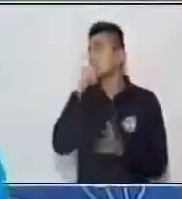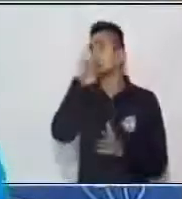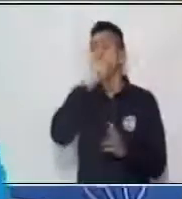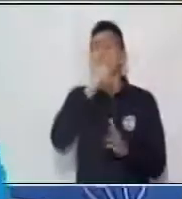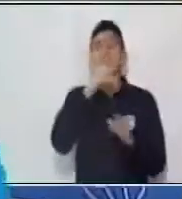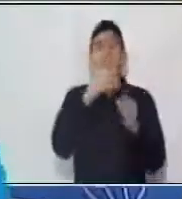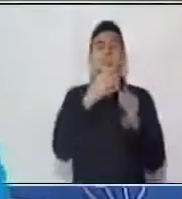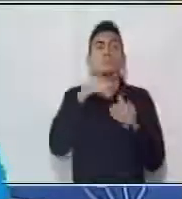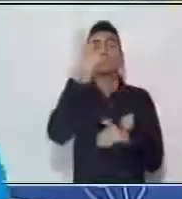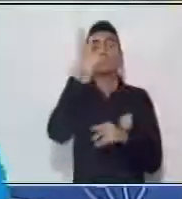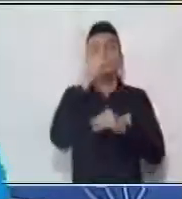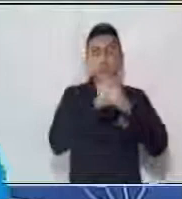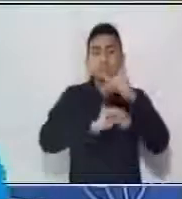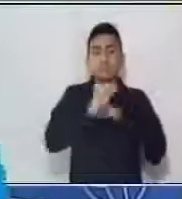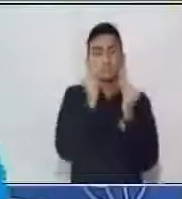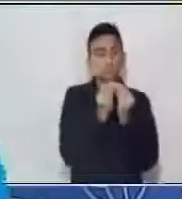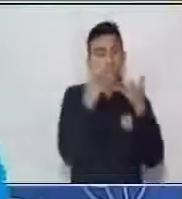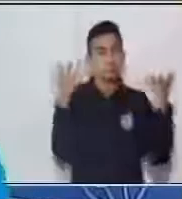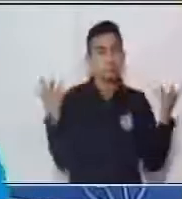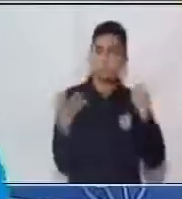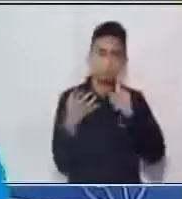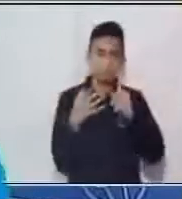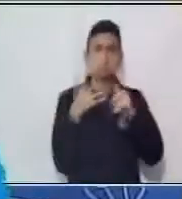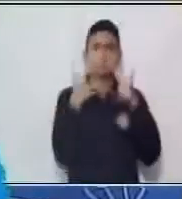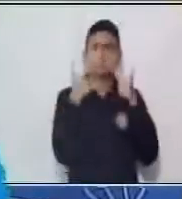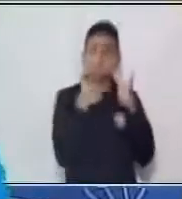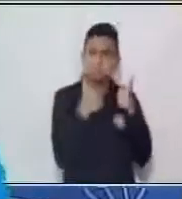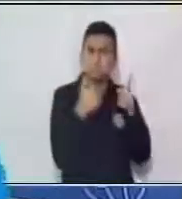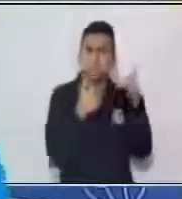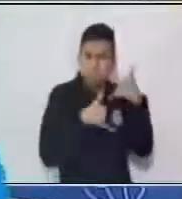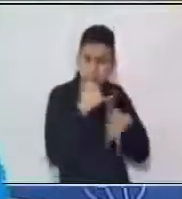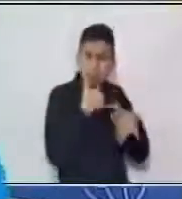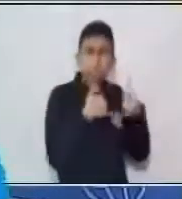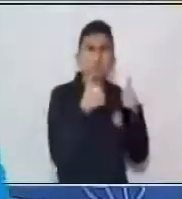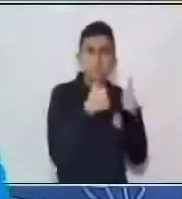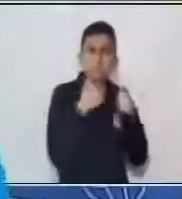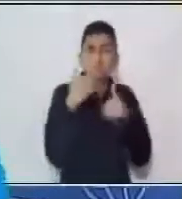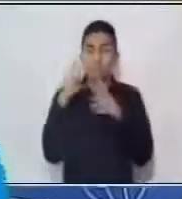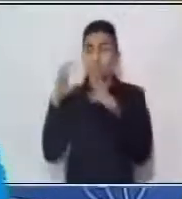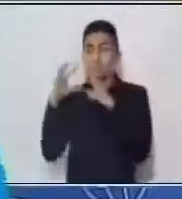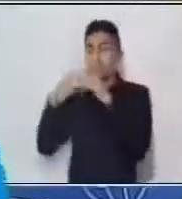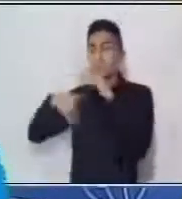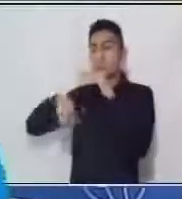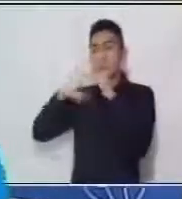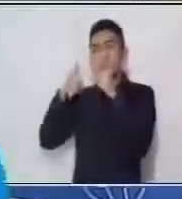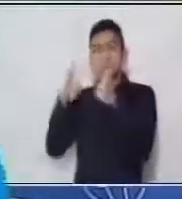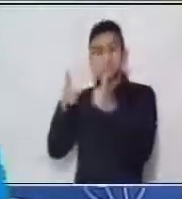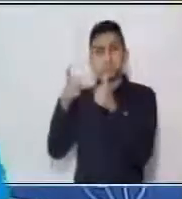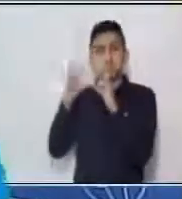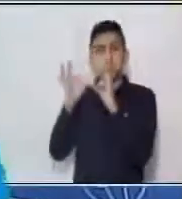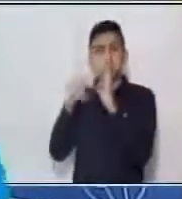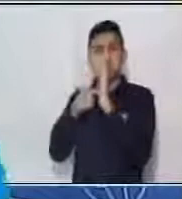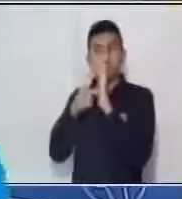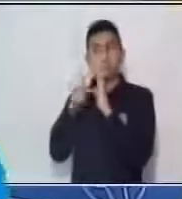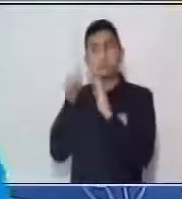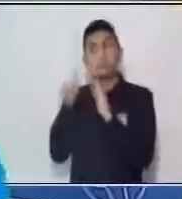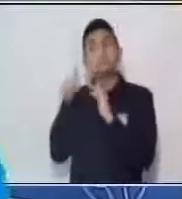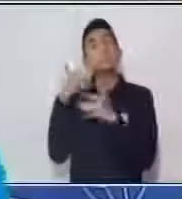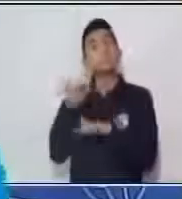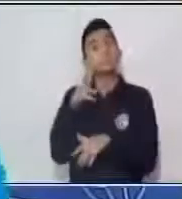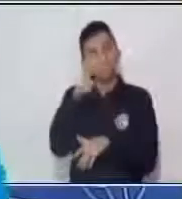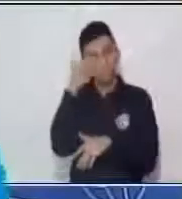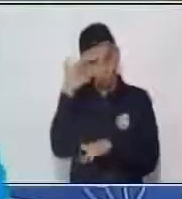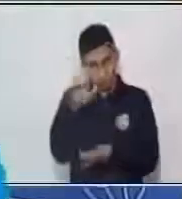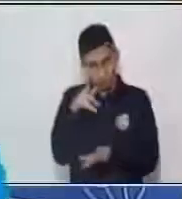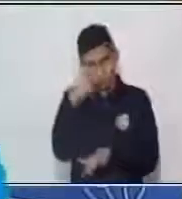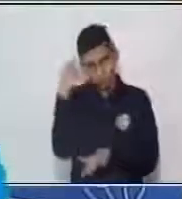mayor cambio, más que solo, bueno, juegas con la pelota, por decirlo. Entonces desde allí ya estás